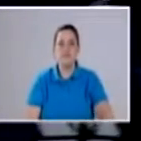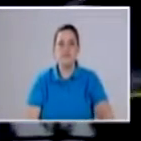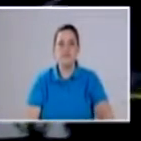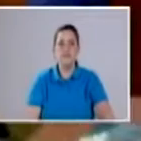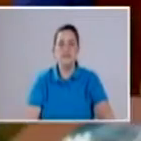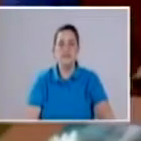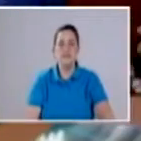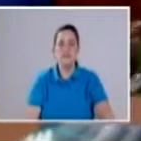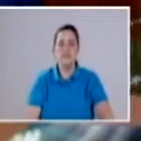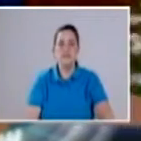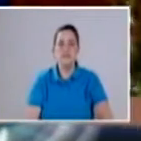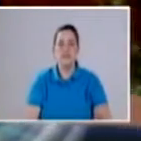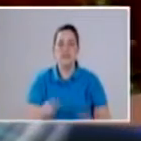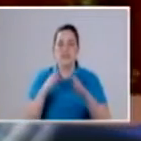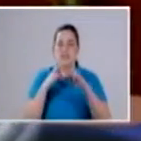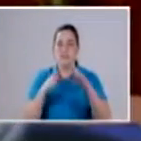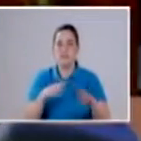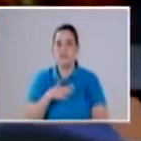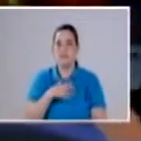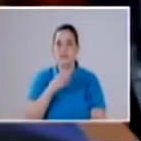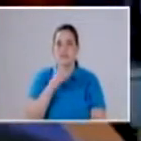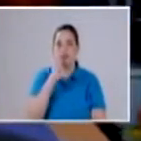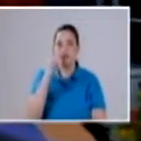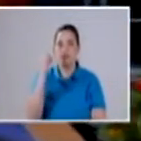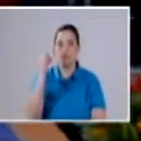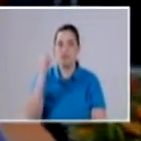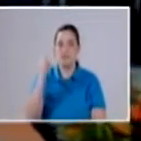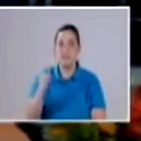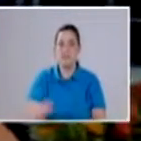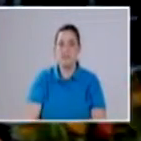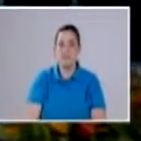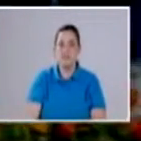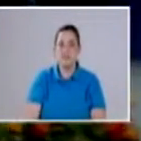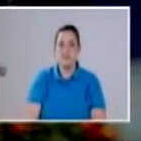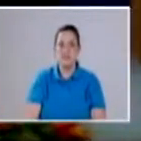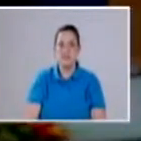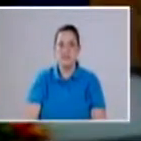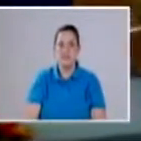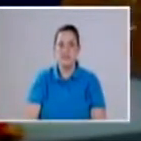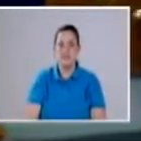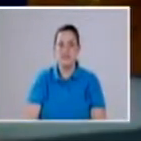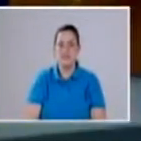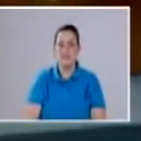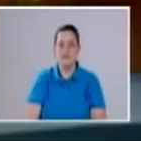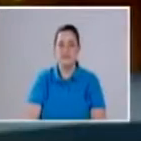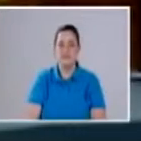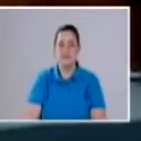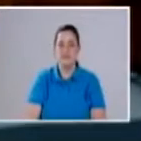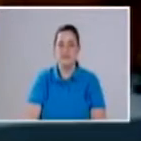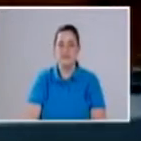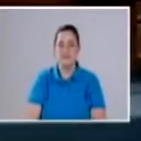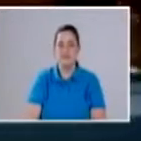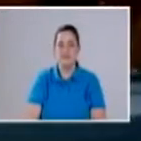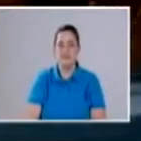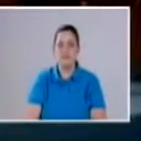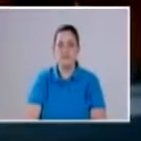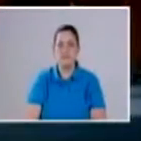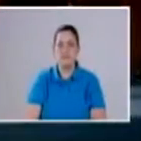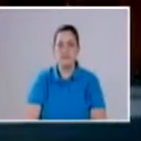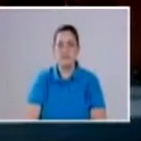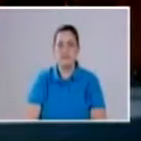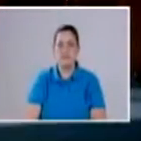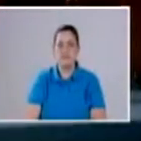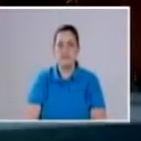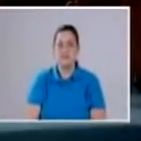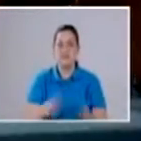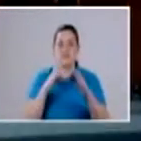Ah, no, contésteme, hermano. Háblenle al que tiene a la par o al que tiene enfrente y dígale: usted deje estarse durmiendo, platicando y texteando, y contéstele